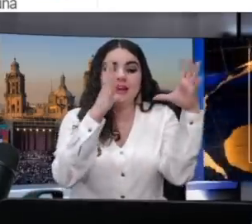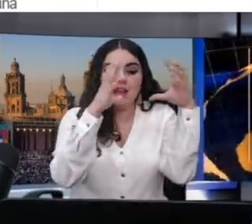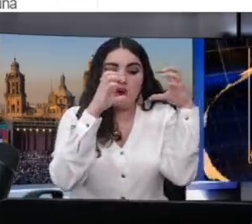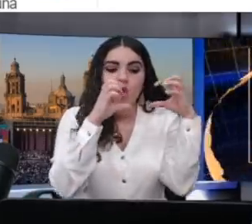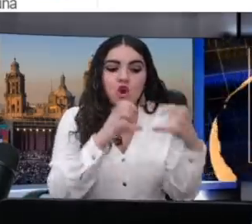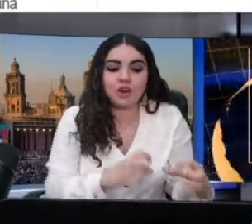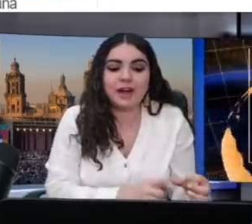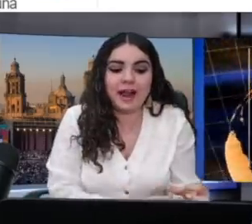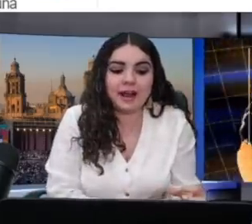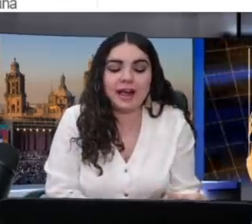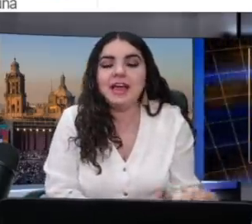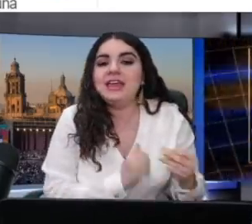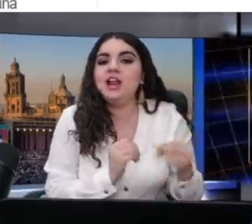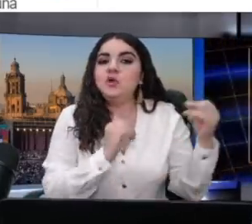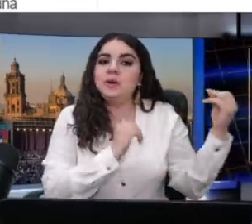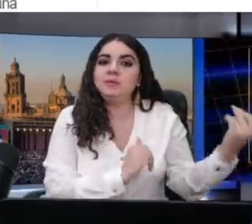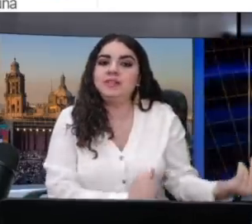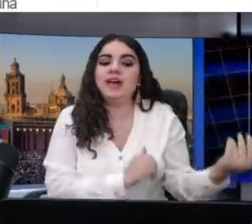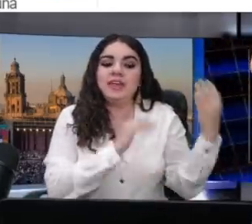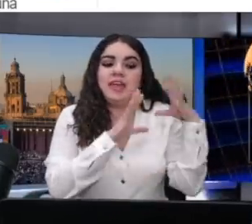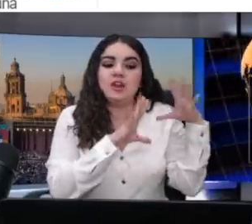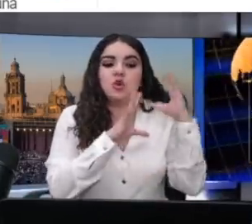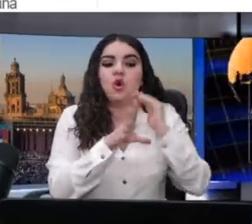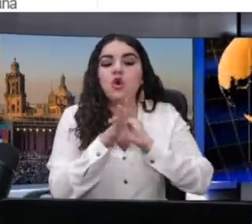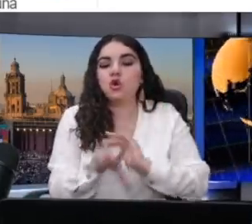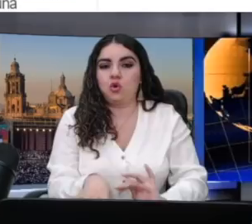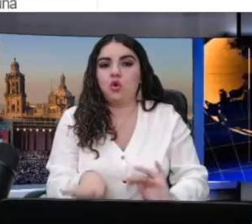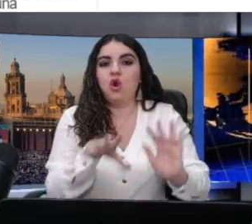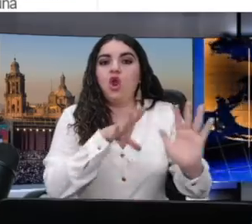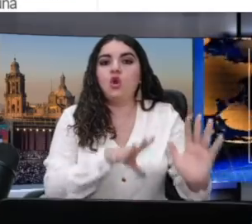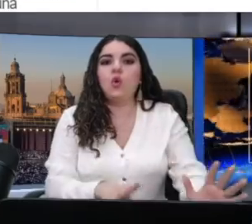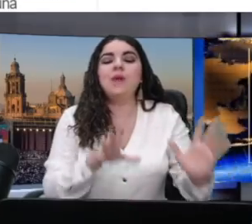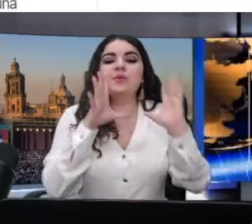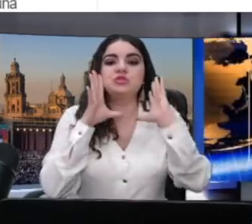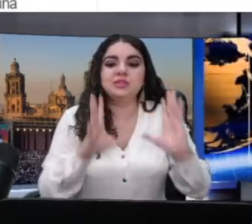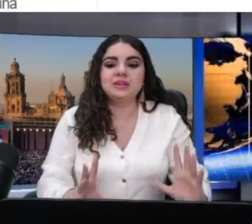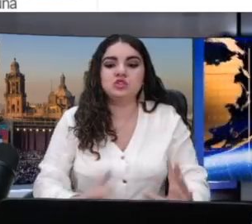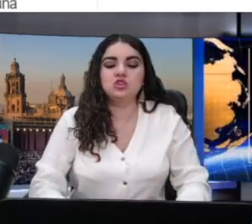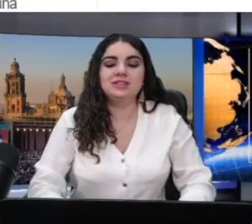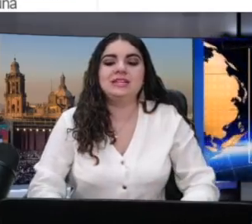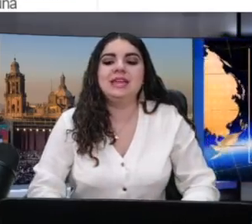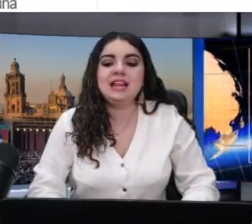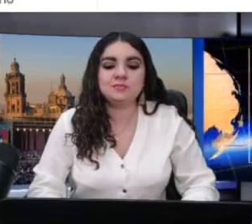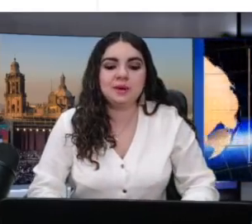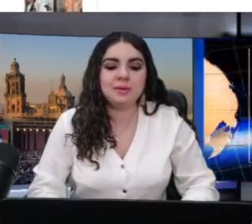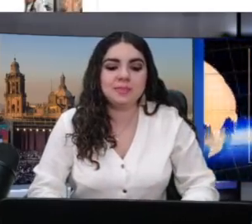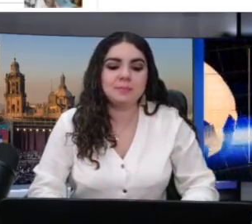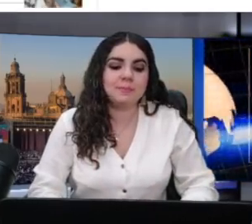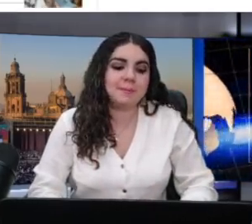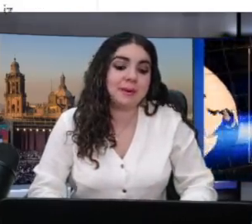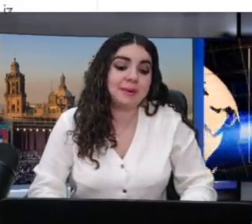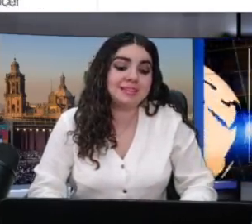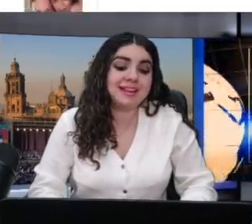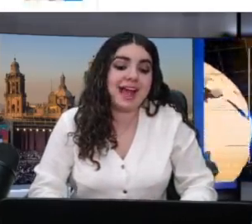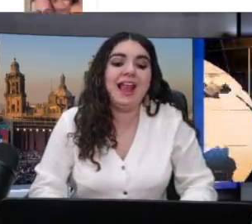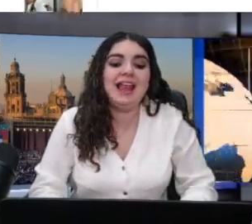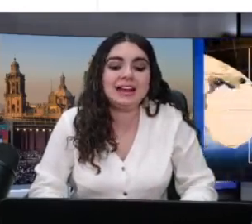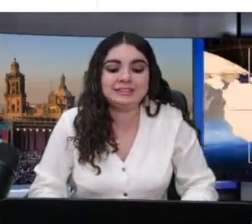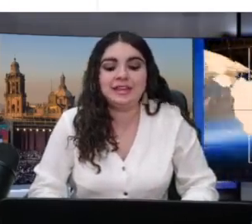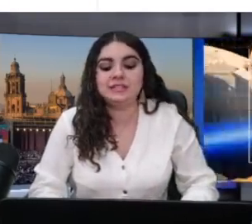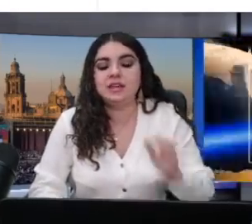estaba en color naranja y la otra mitad en color rojo, lo cual pues todavía son señales para